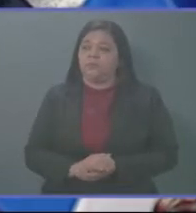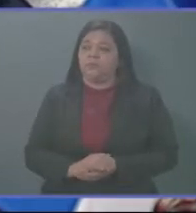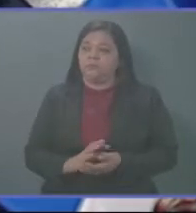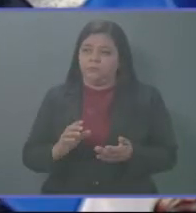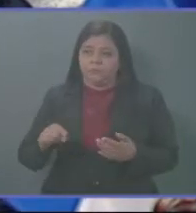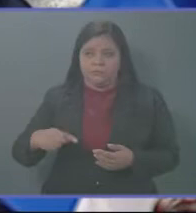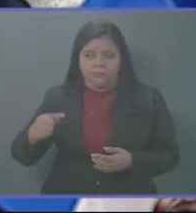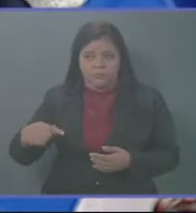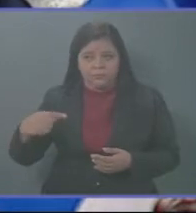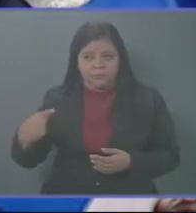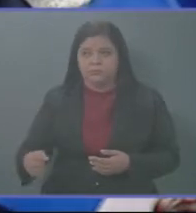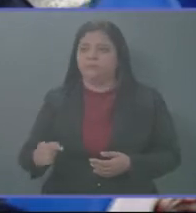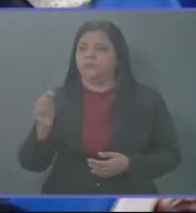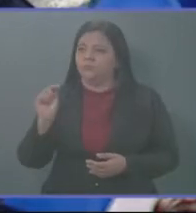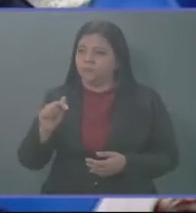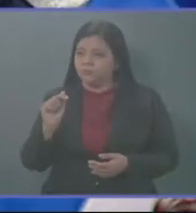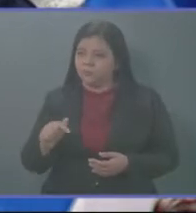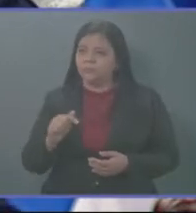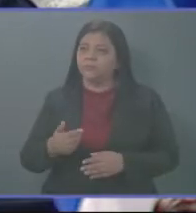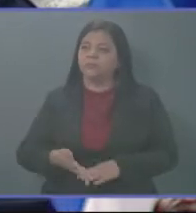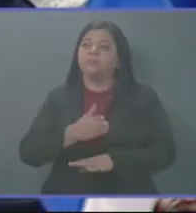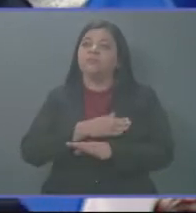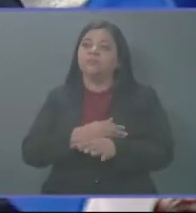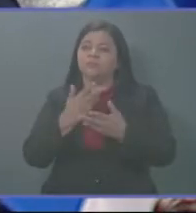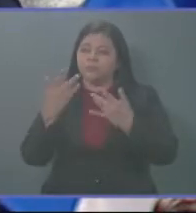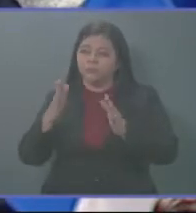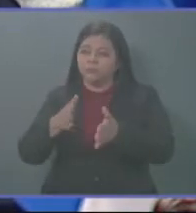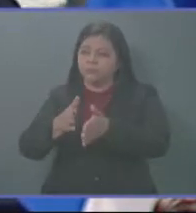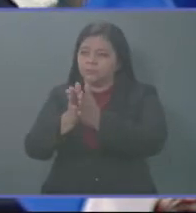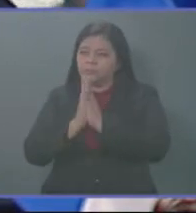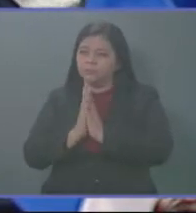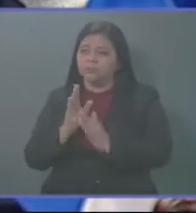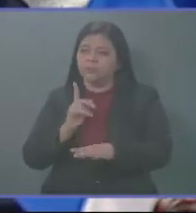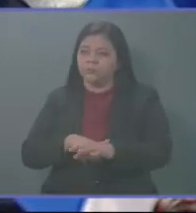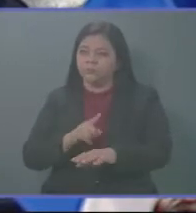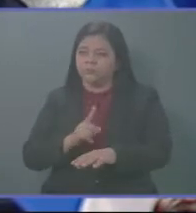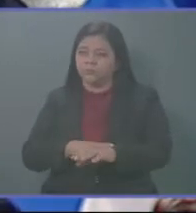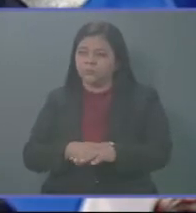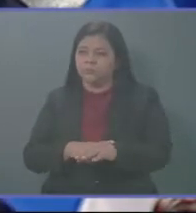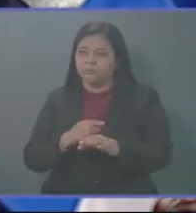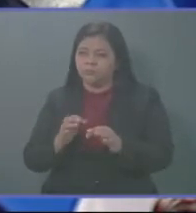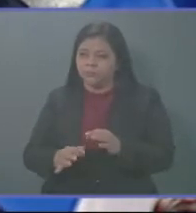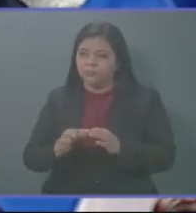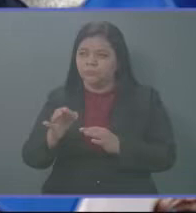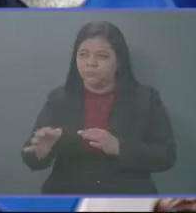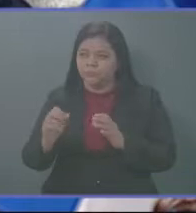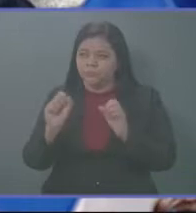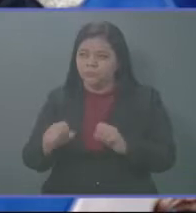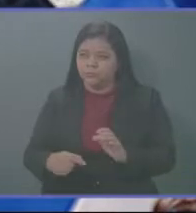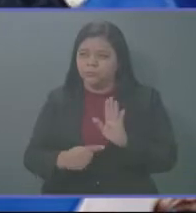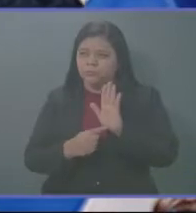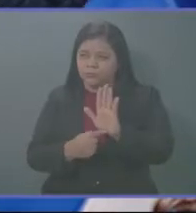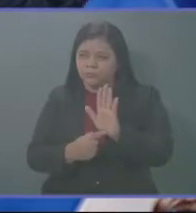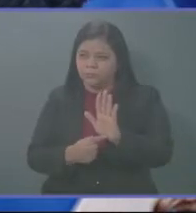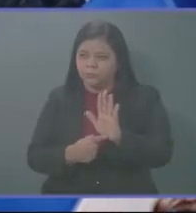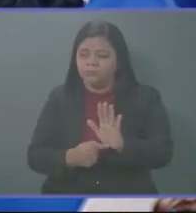siempre en ese ínterin solicitó una prórroga para presentar